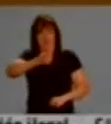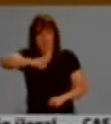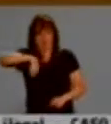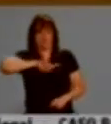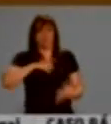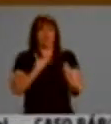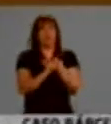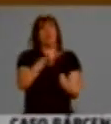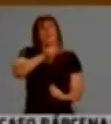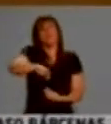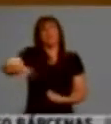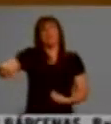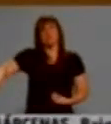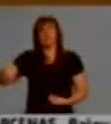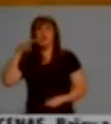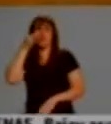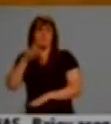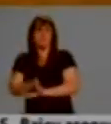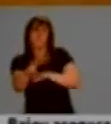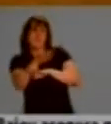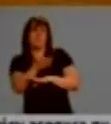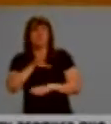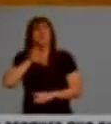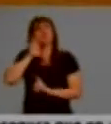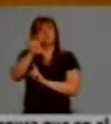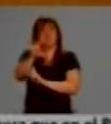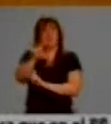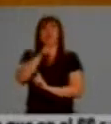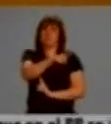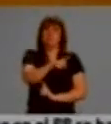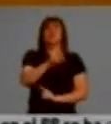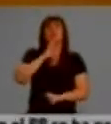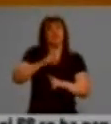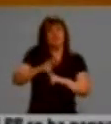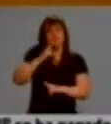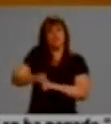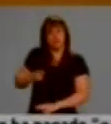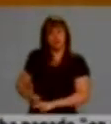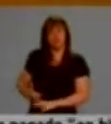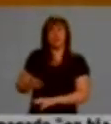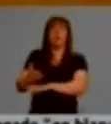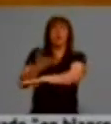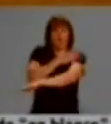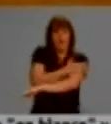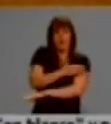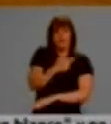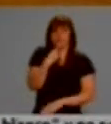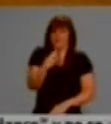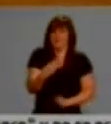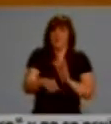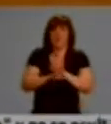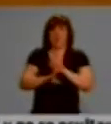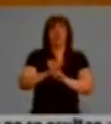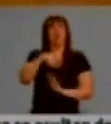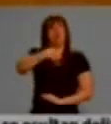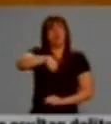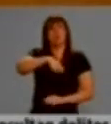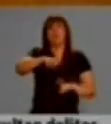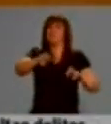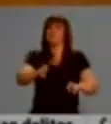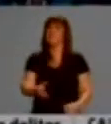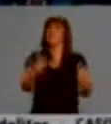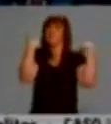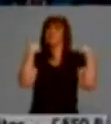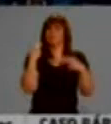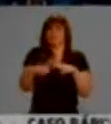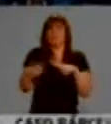las personas que realmente atacan al Estado y que usted ha nombrado. Antes de nada, presidente, deslindemos la responsabilidad